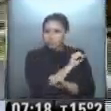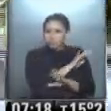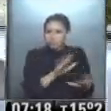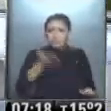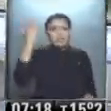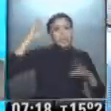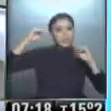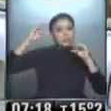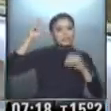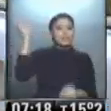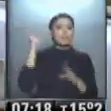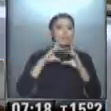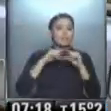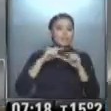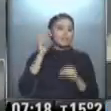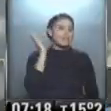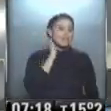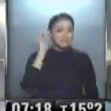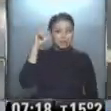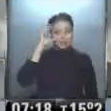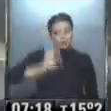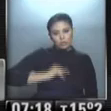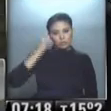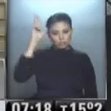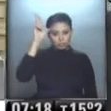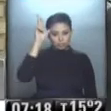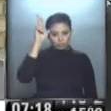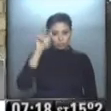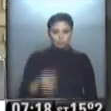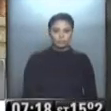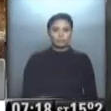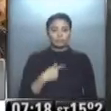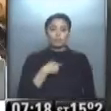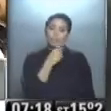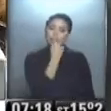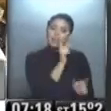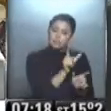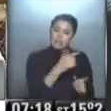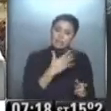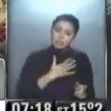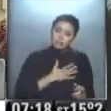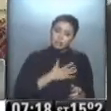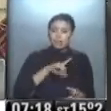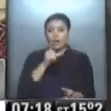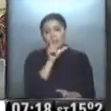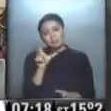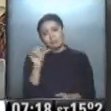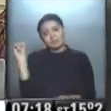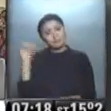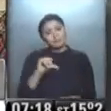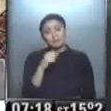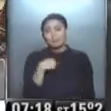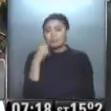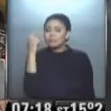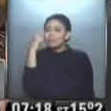calurosa noche del 16 de enero del año 2008 estoy conforme por una parte pero por otra no porque yo